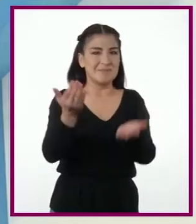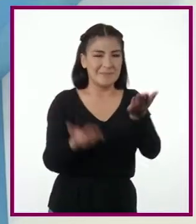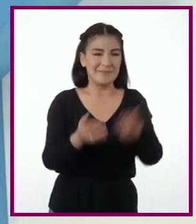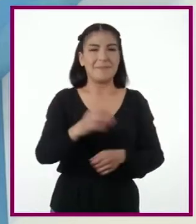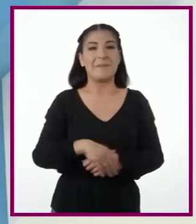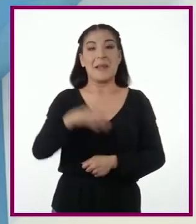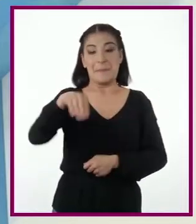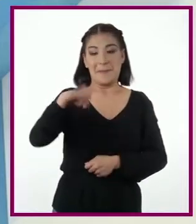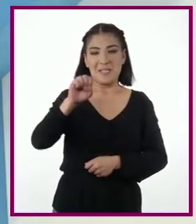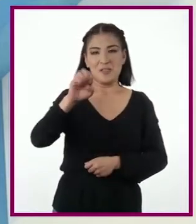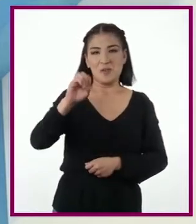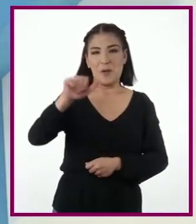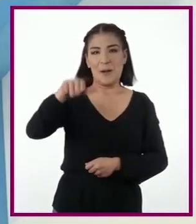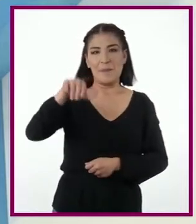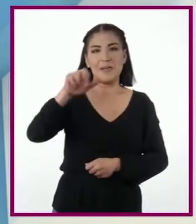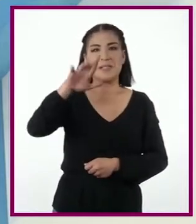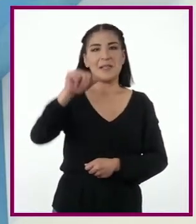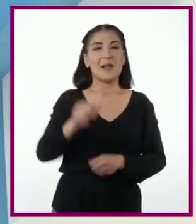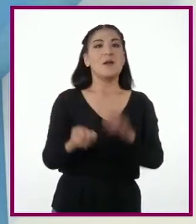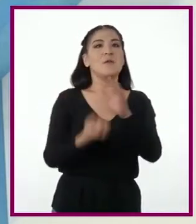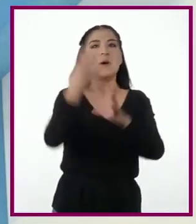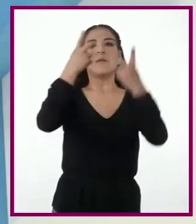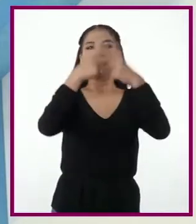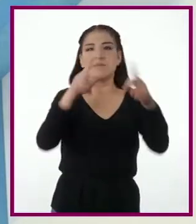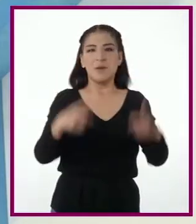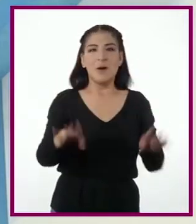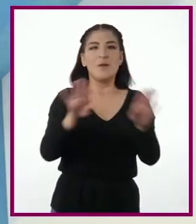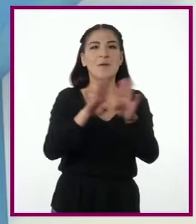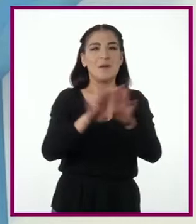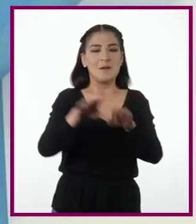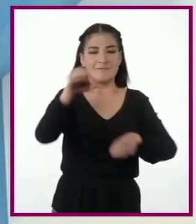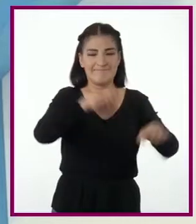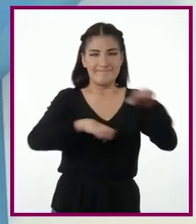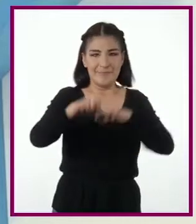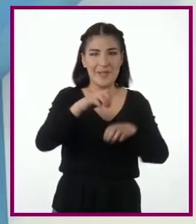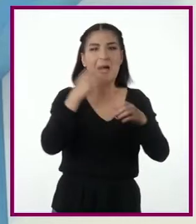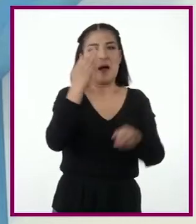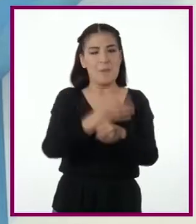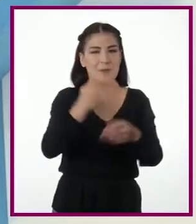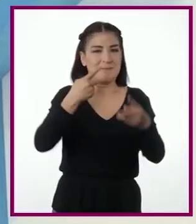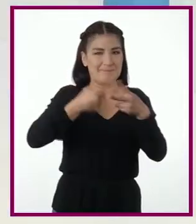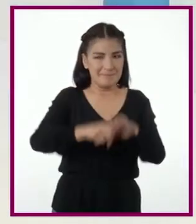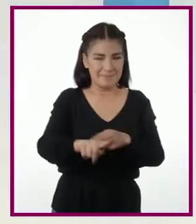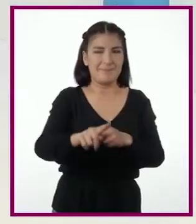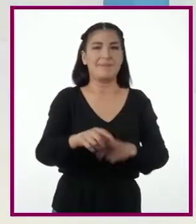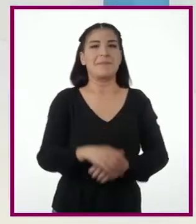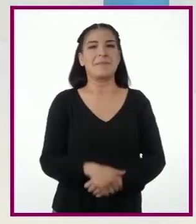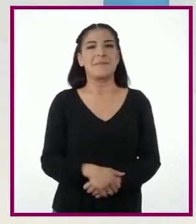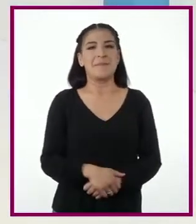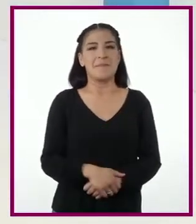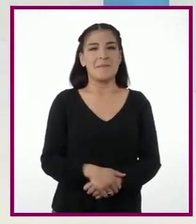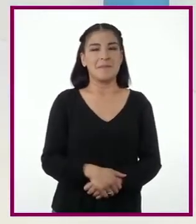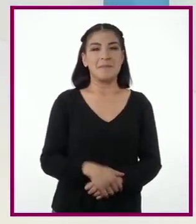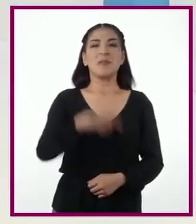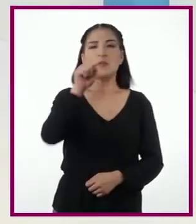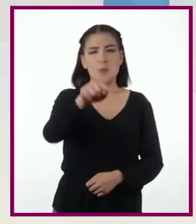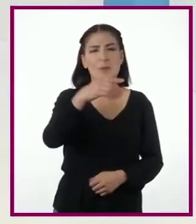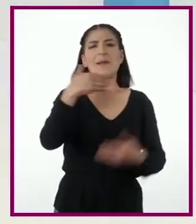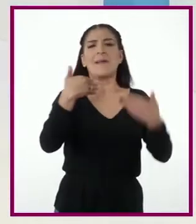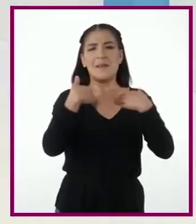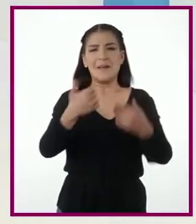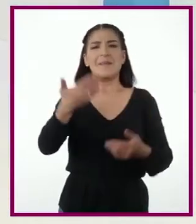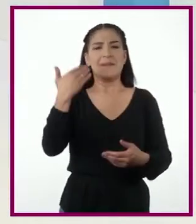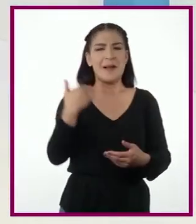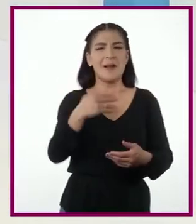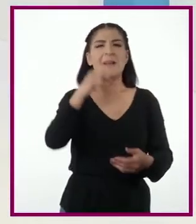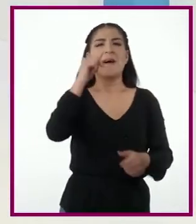Mesoamérica se desarrollaron las actividades económicas que explicaré a continuación. Como tendrán claro, el